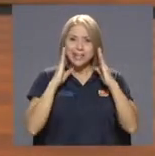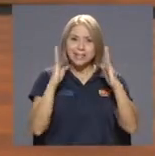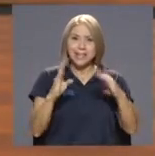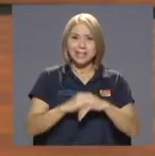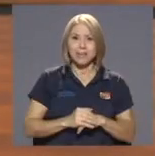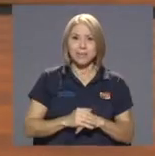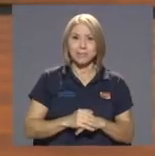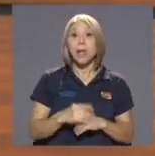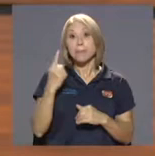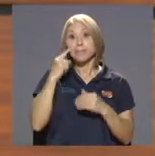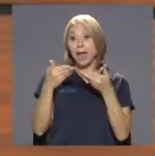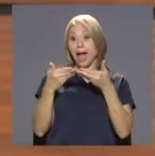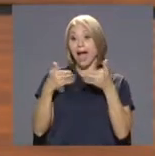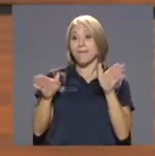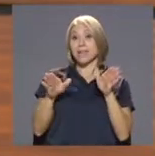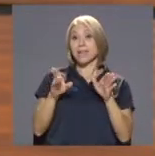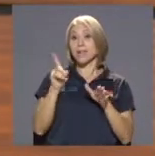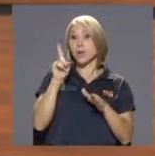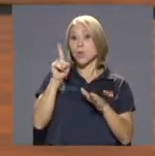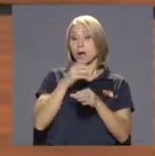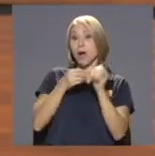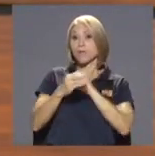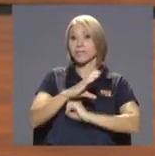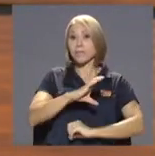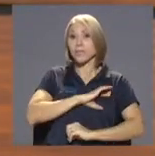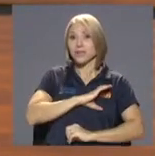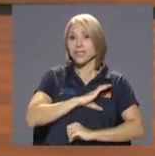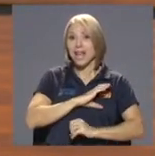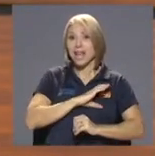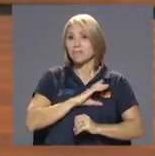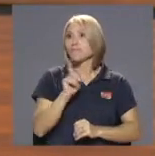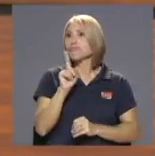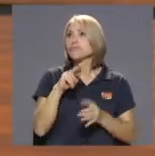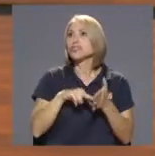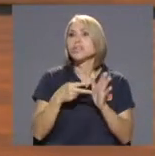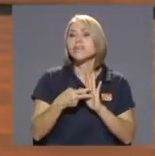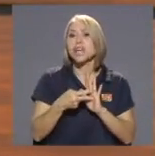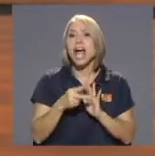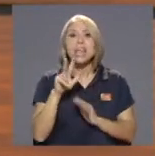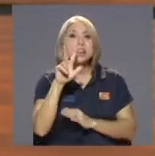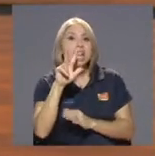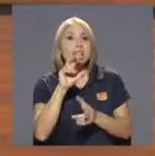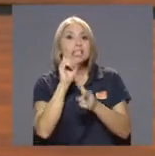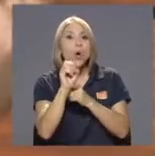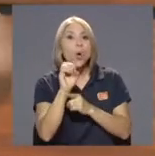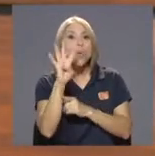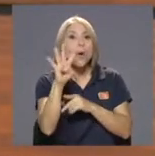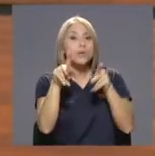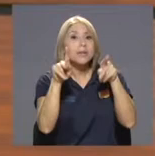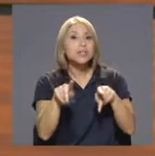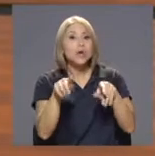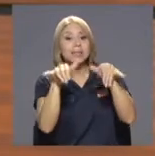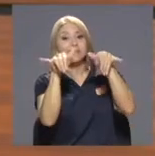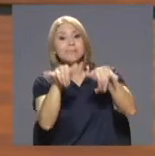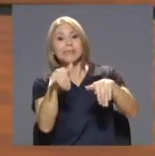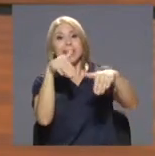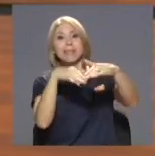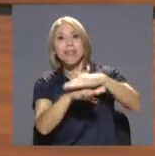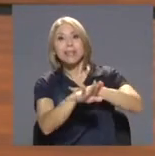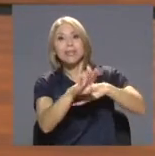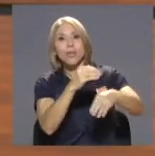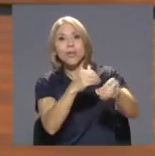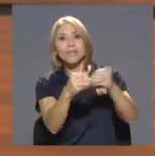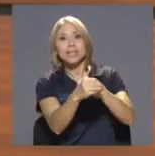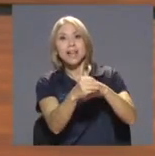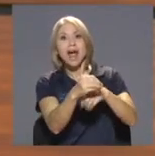una delegación nos significa a nosotros unas 3 o 4 personas que tienen que estar permanentemente dentro de la delegación que no están en la calle.